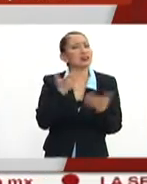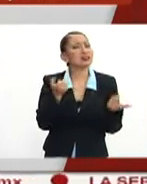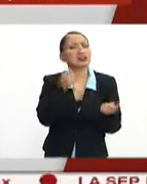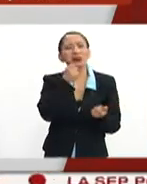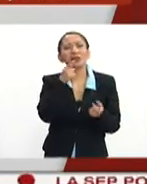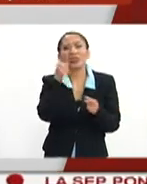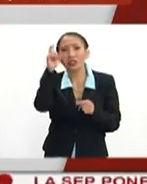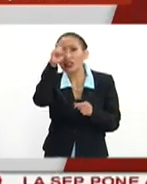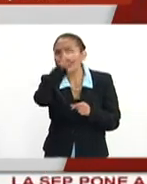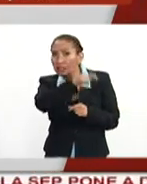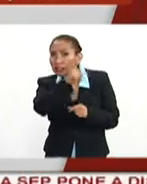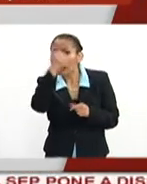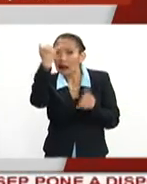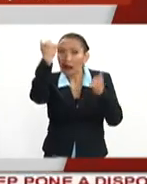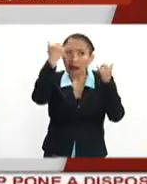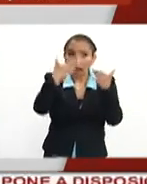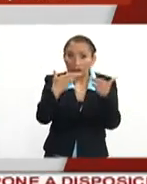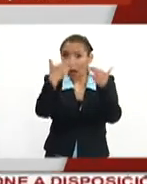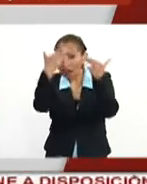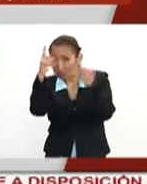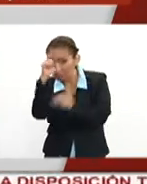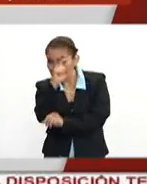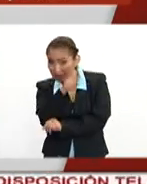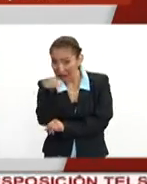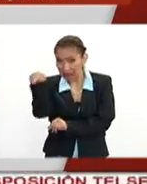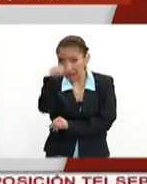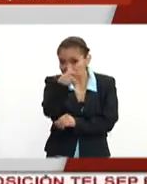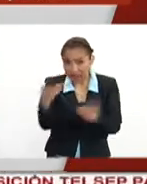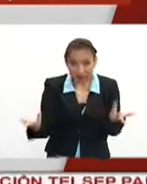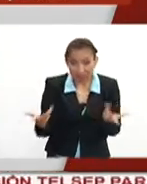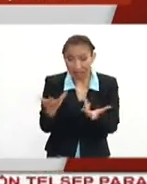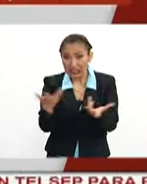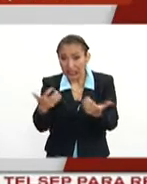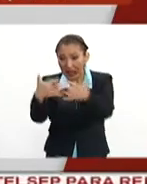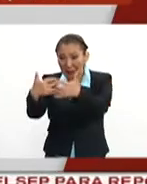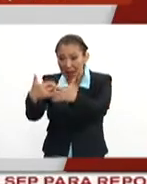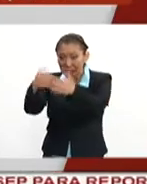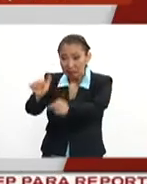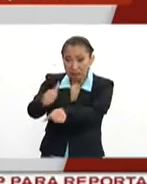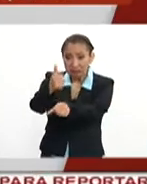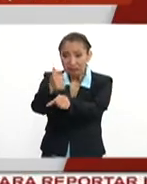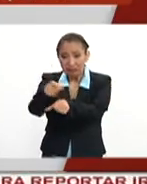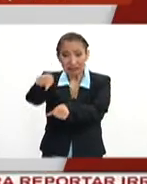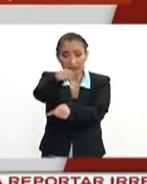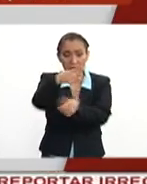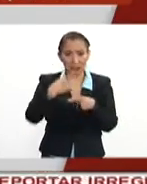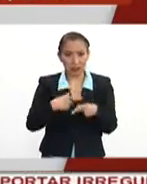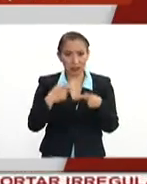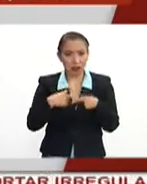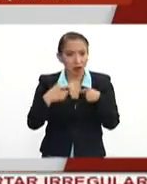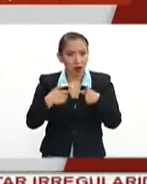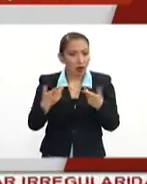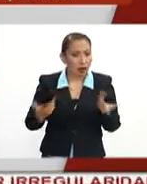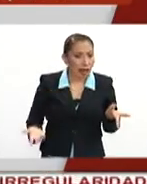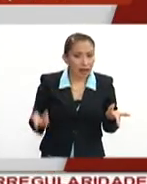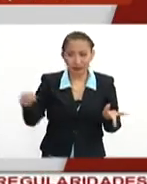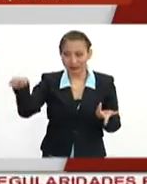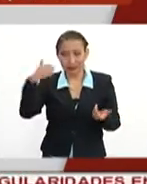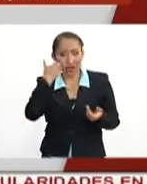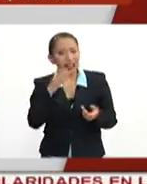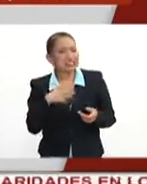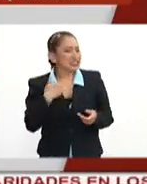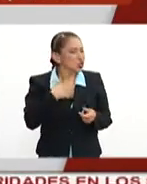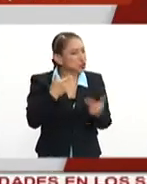qué tan difícil ha sido emprender, qué tan difícil ha sido para ti generar una empresa para que pues las personas que estén pues en